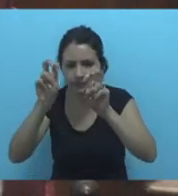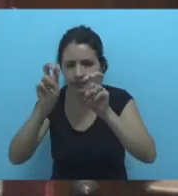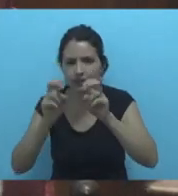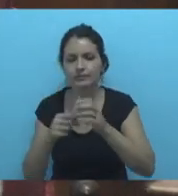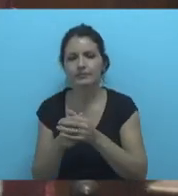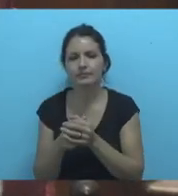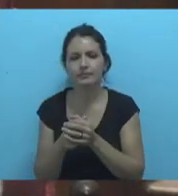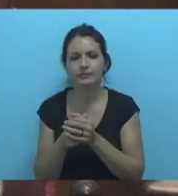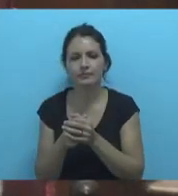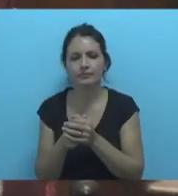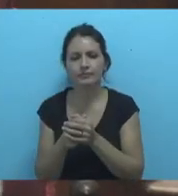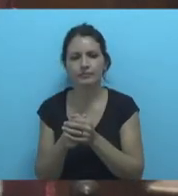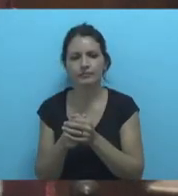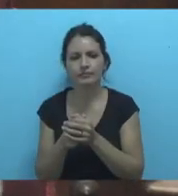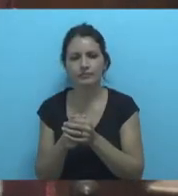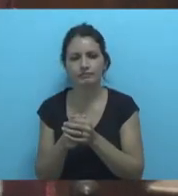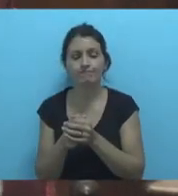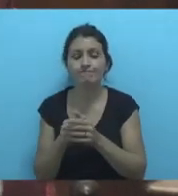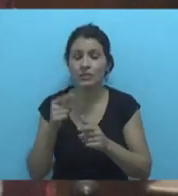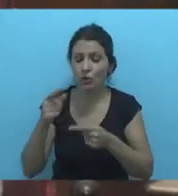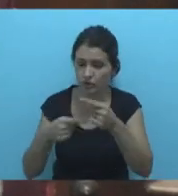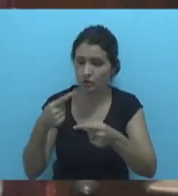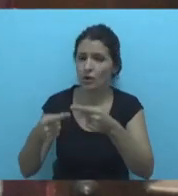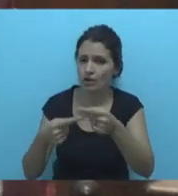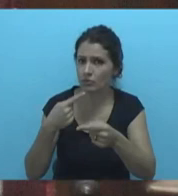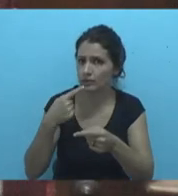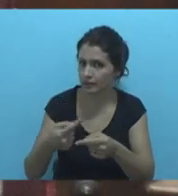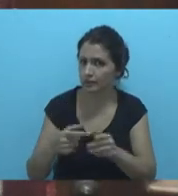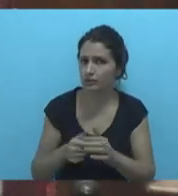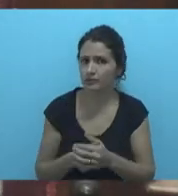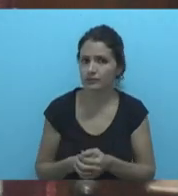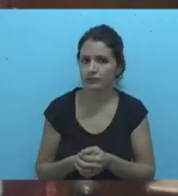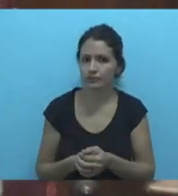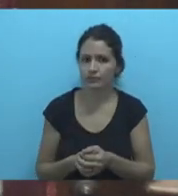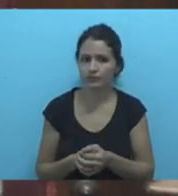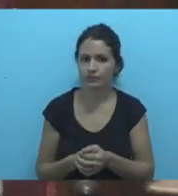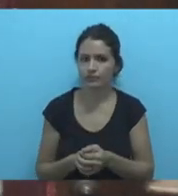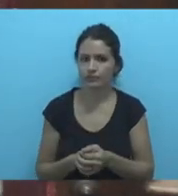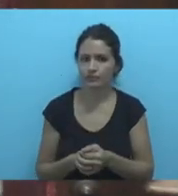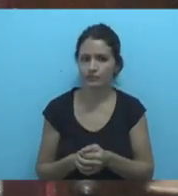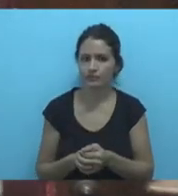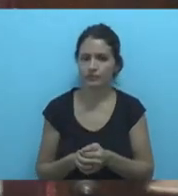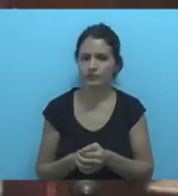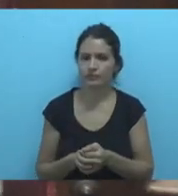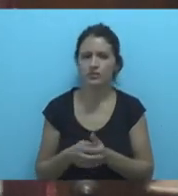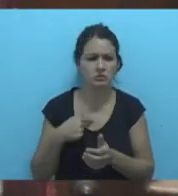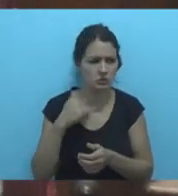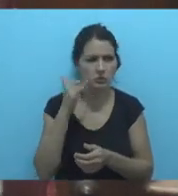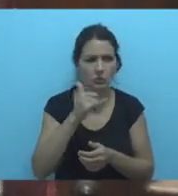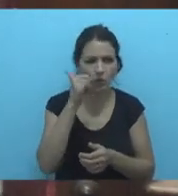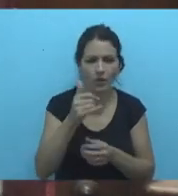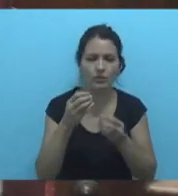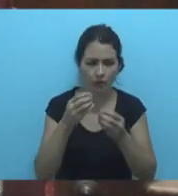comisión y que la seguimos reivindicando y que por eso yo estoy haciendo este discurso y tratando de contar y narrando objetivamente